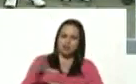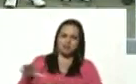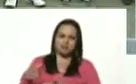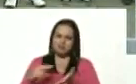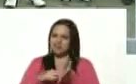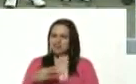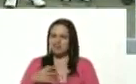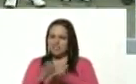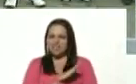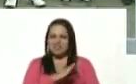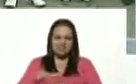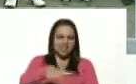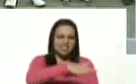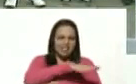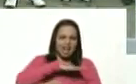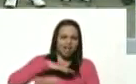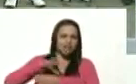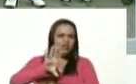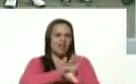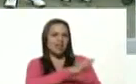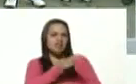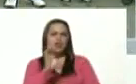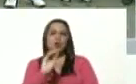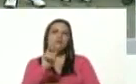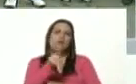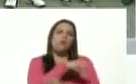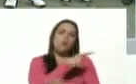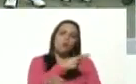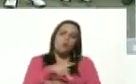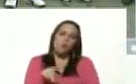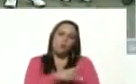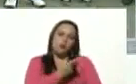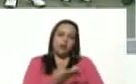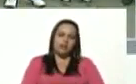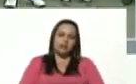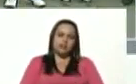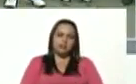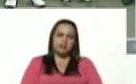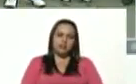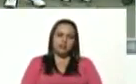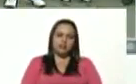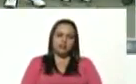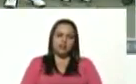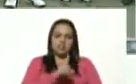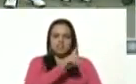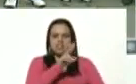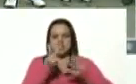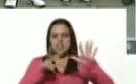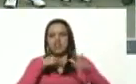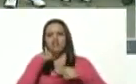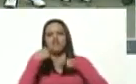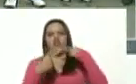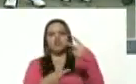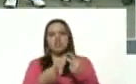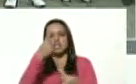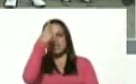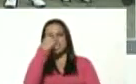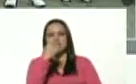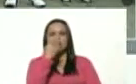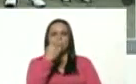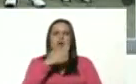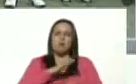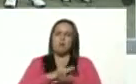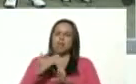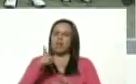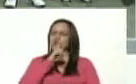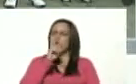canción del llano. Suena así como un poema. Suena así como del más allá. 17 voces de Ezequiel Zamora. ¿Por qué le